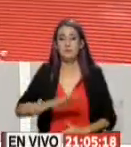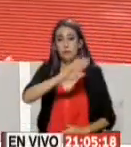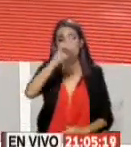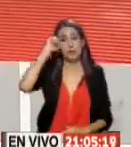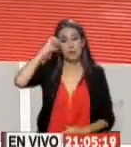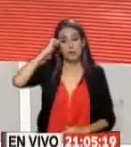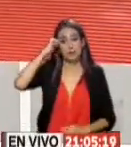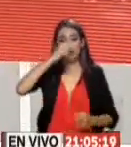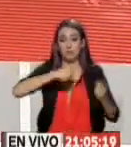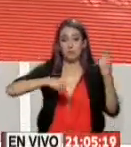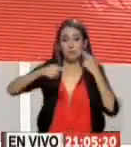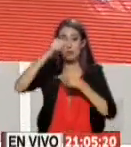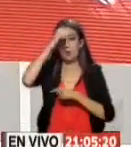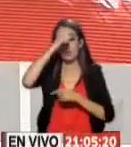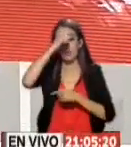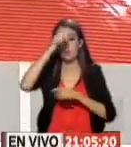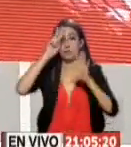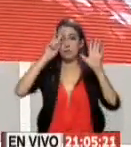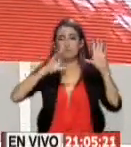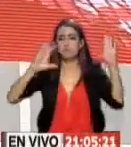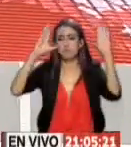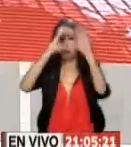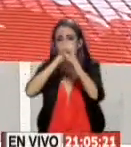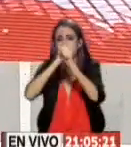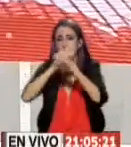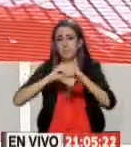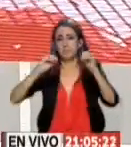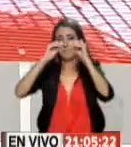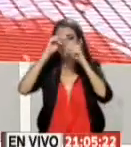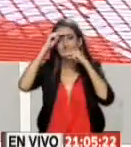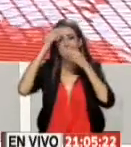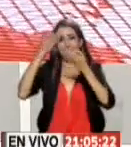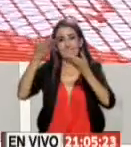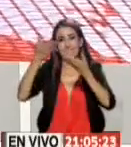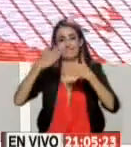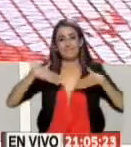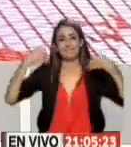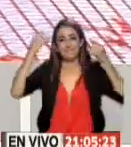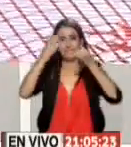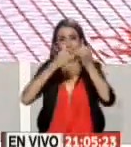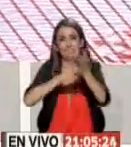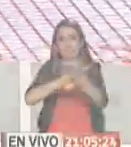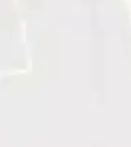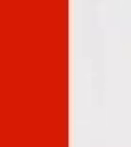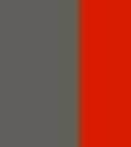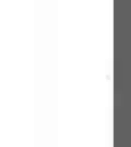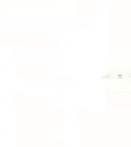Recuerden, regresaremos el domingo a las 7:00 p.m. con más noticias para ustedes. Feliz fin de semana.